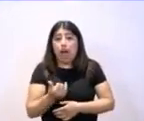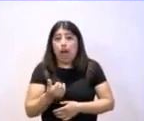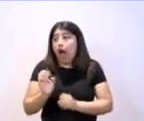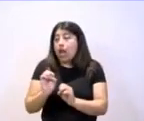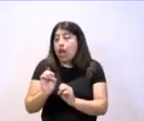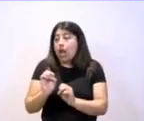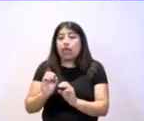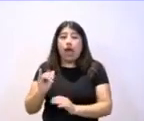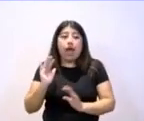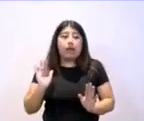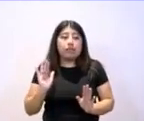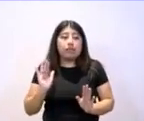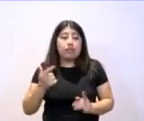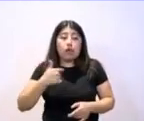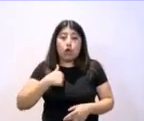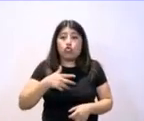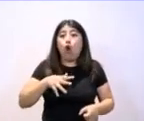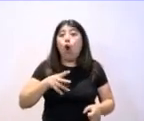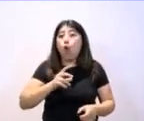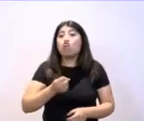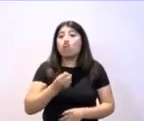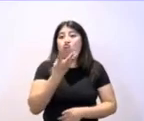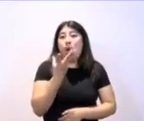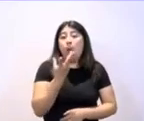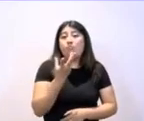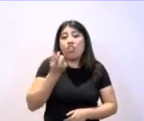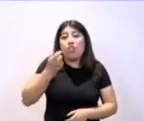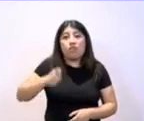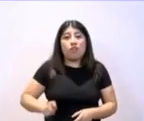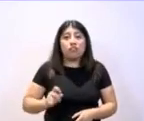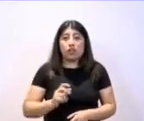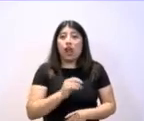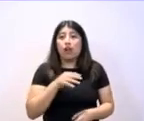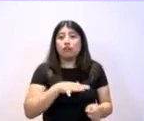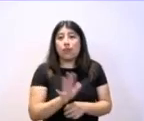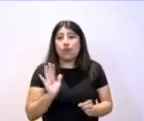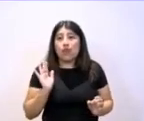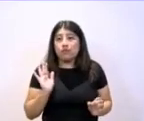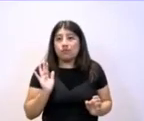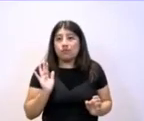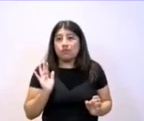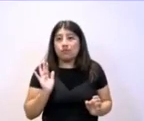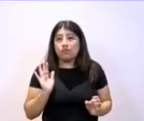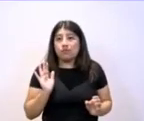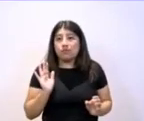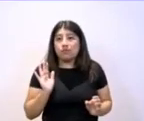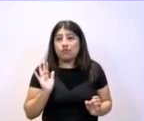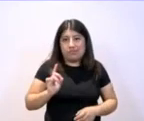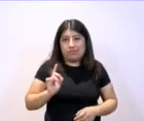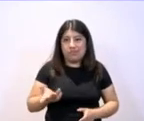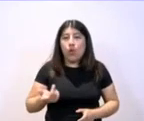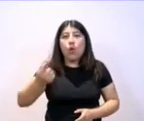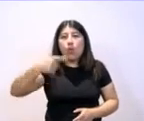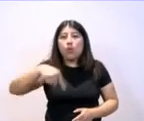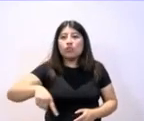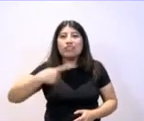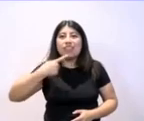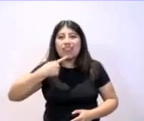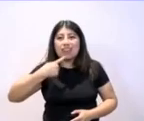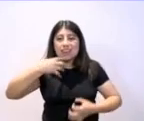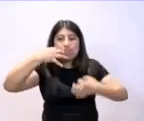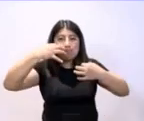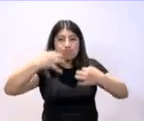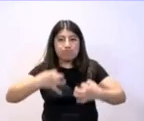pero bueno, he dicho que he cumplido la ratio porque hay contratadas, ya, claro. Pero es que eso no es de recibo. Ustedes tienen que establecer